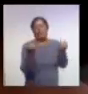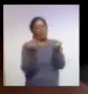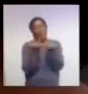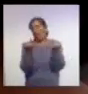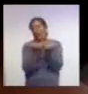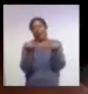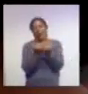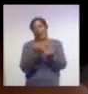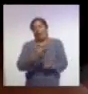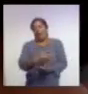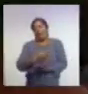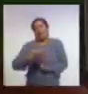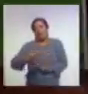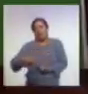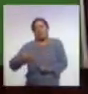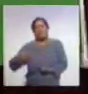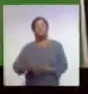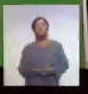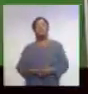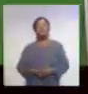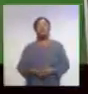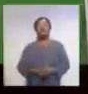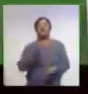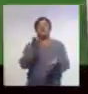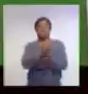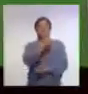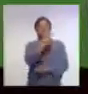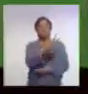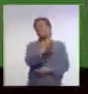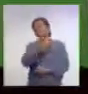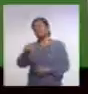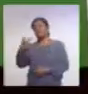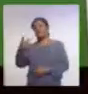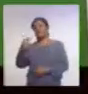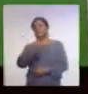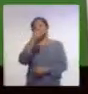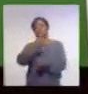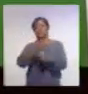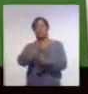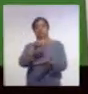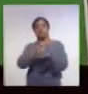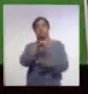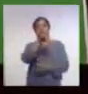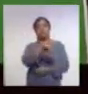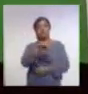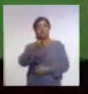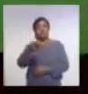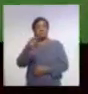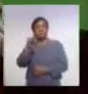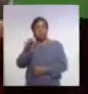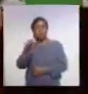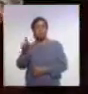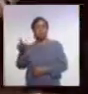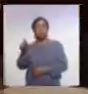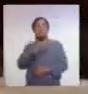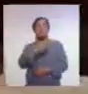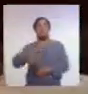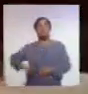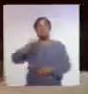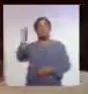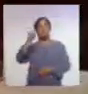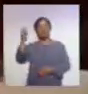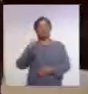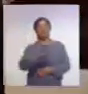de la premiación en la categoría de 8 a 12 años, el primer lugar fue para Maximiliano Tzompanzin del municipio de Tlalocholco.